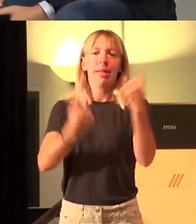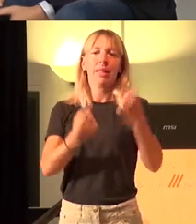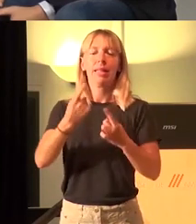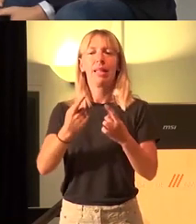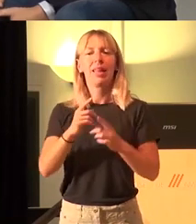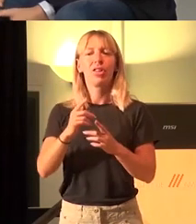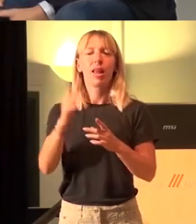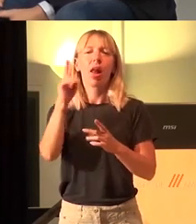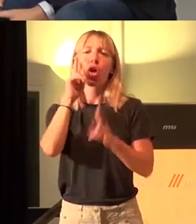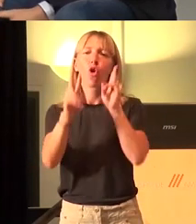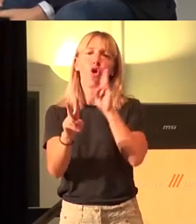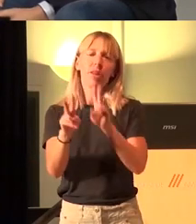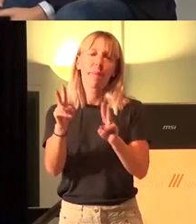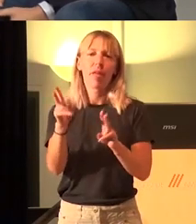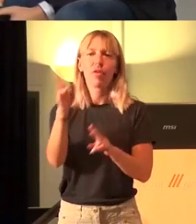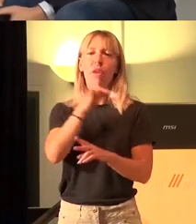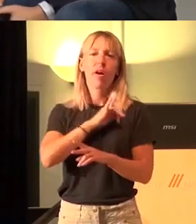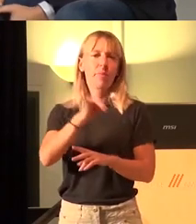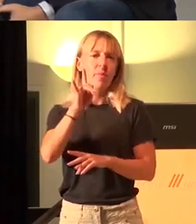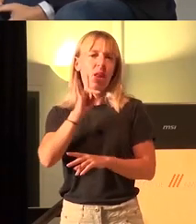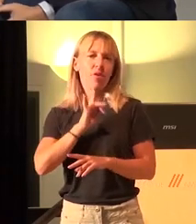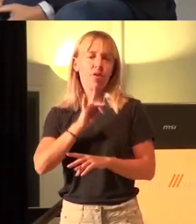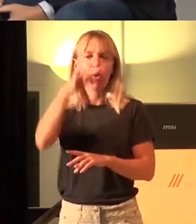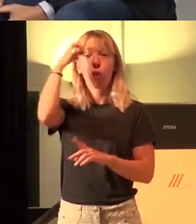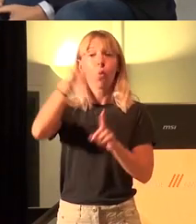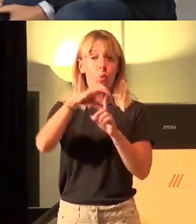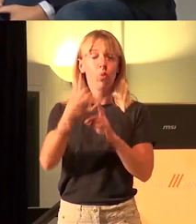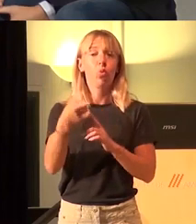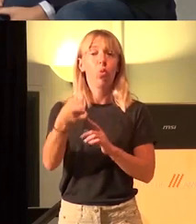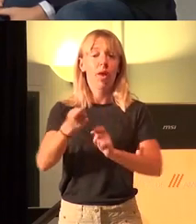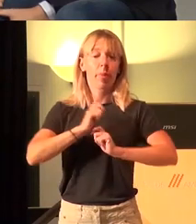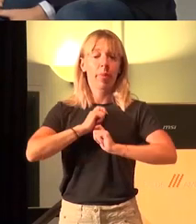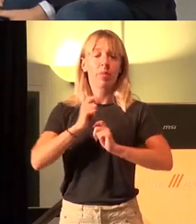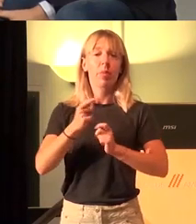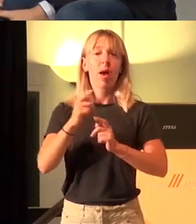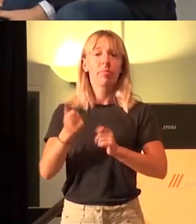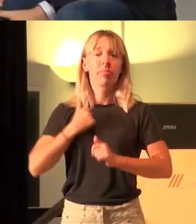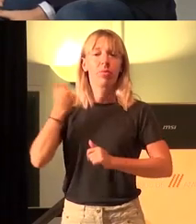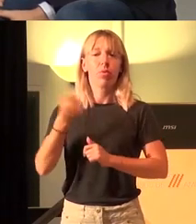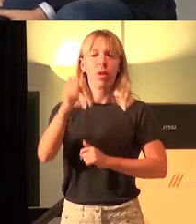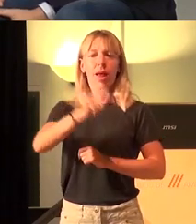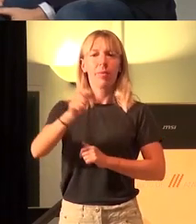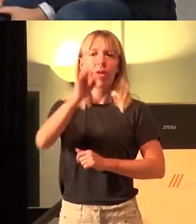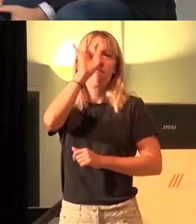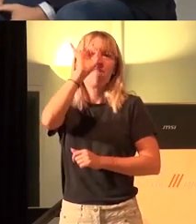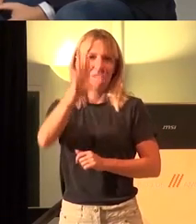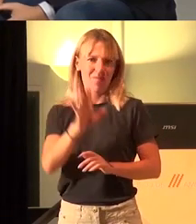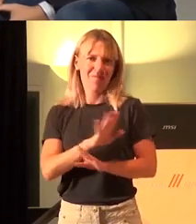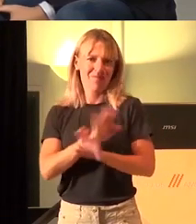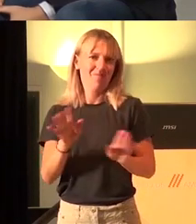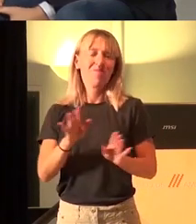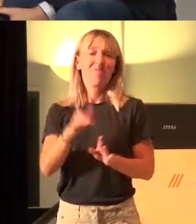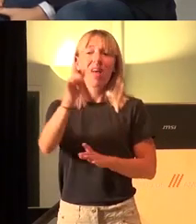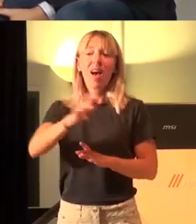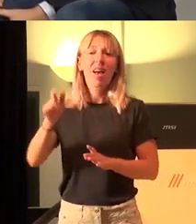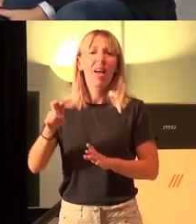la contemplación, la admiración, pues la cultura lo que te da es la ocasión de que la gente flipe, de